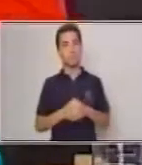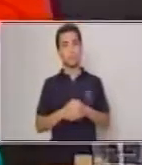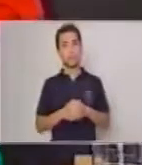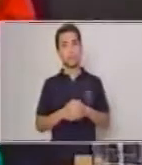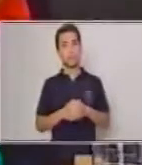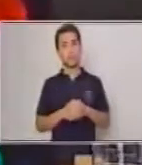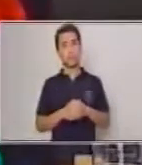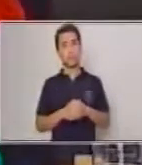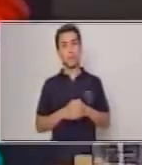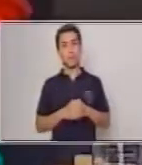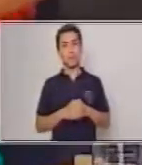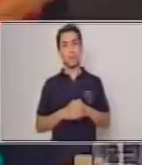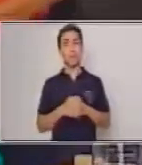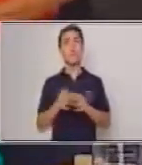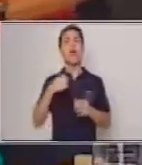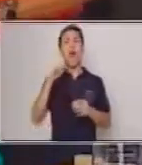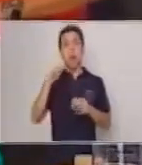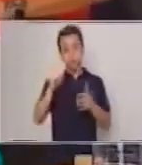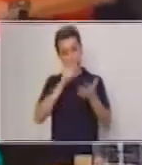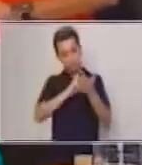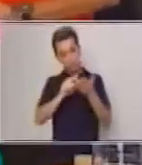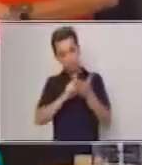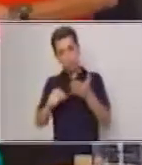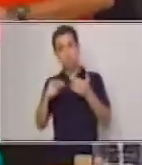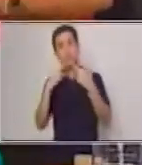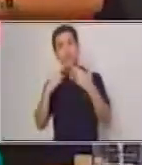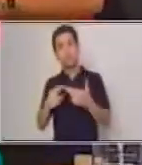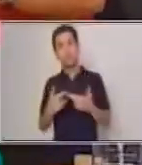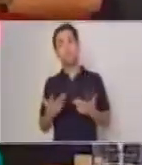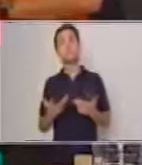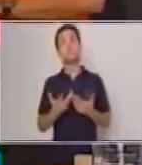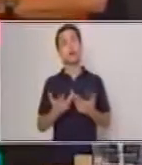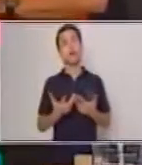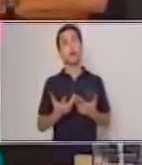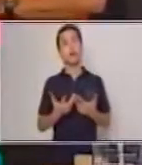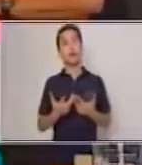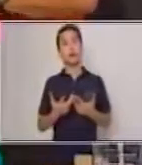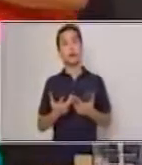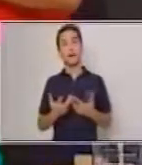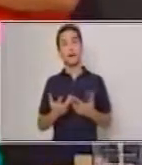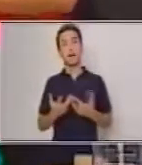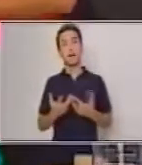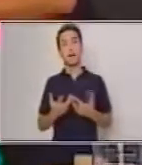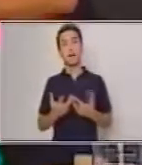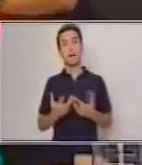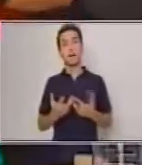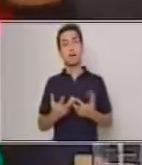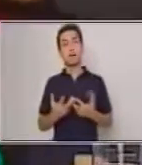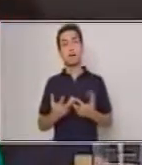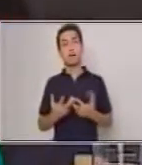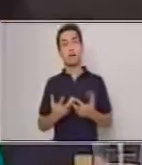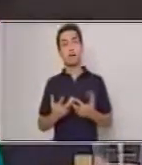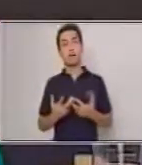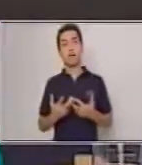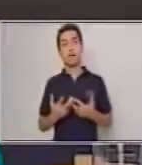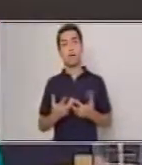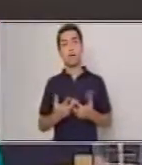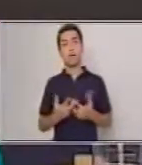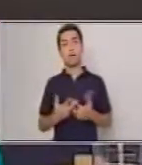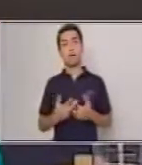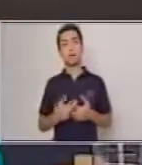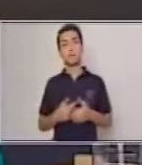Ahora tenemos que escribir la respuesta, siguiendo nuestro